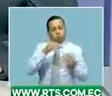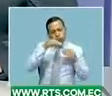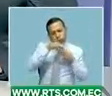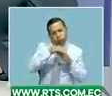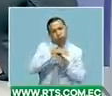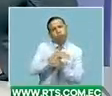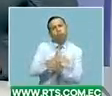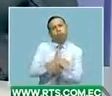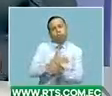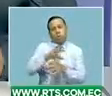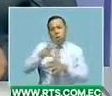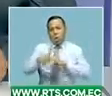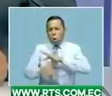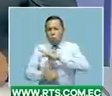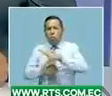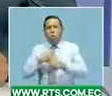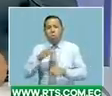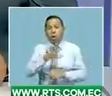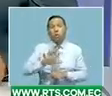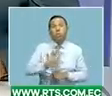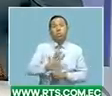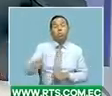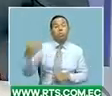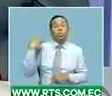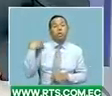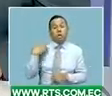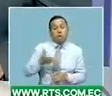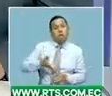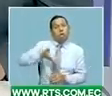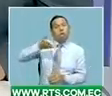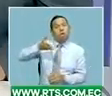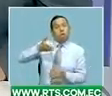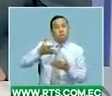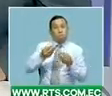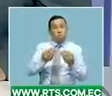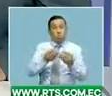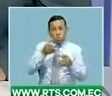por la compañía para brindar protección ahora están en manos del AMPA.